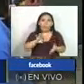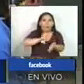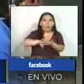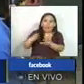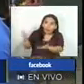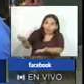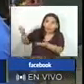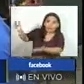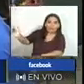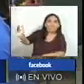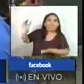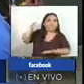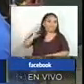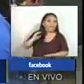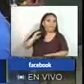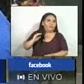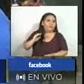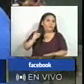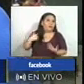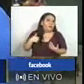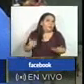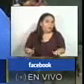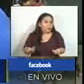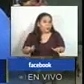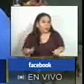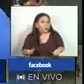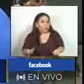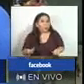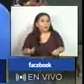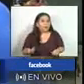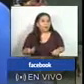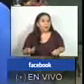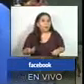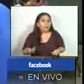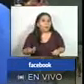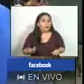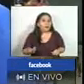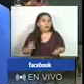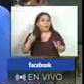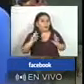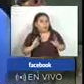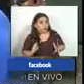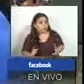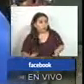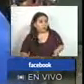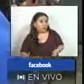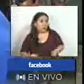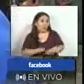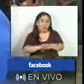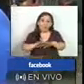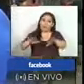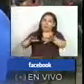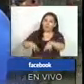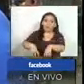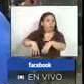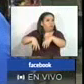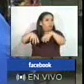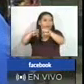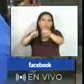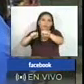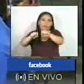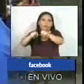pedidos ya que el gobierno ya suspendió todo